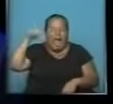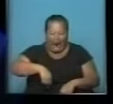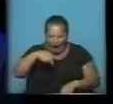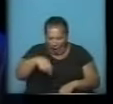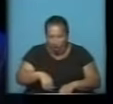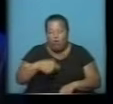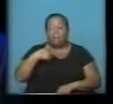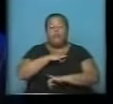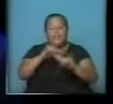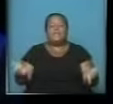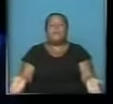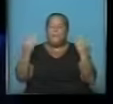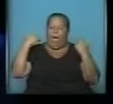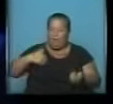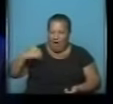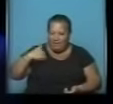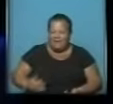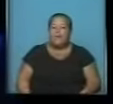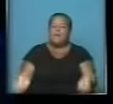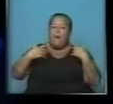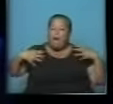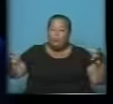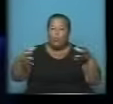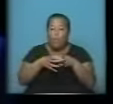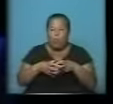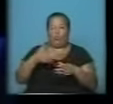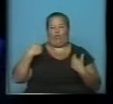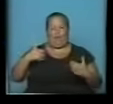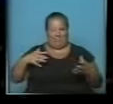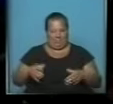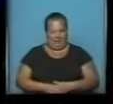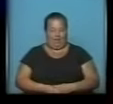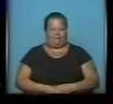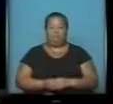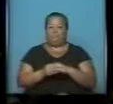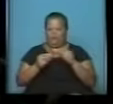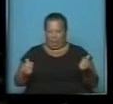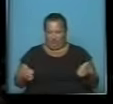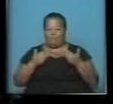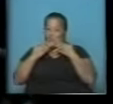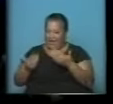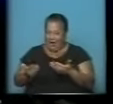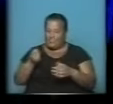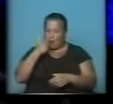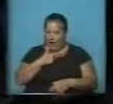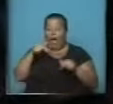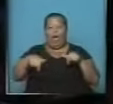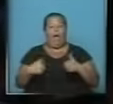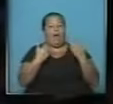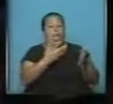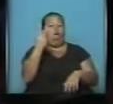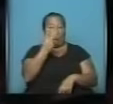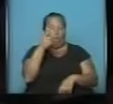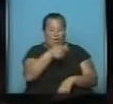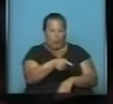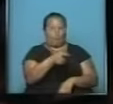ahora. Y les digo, vamos a Argentina. Vamos todos juntos a Argentina. Gracias, Mauricio Macri. Ahora sus dos